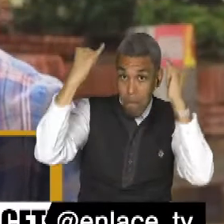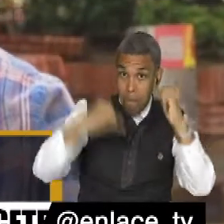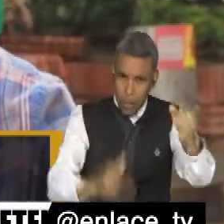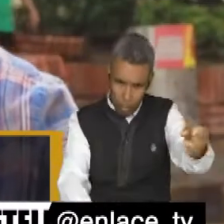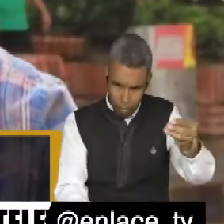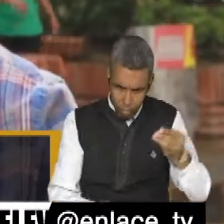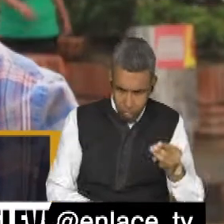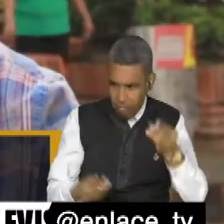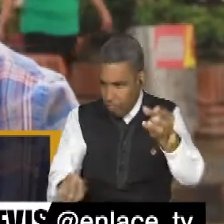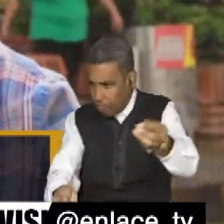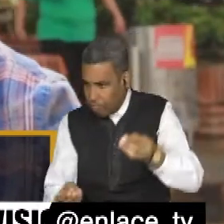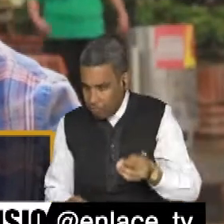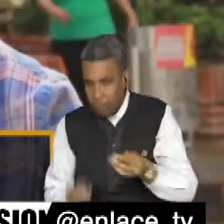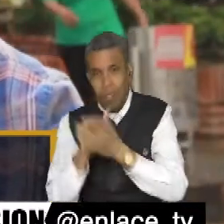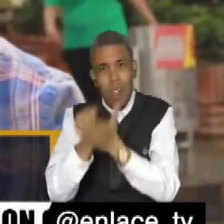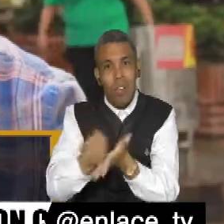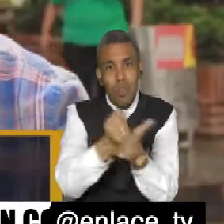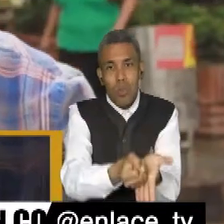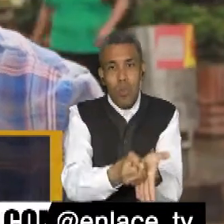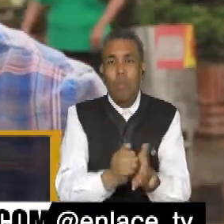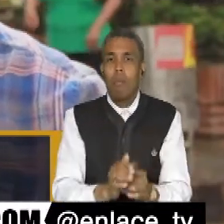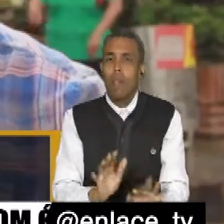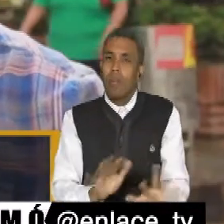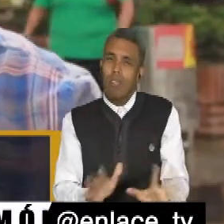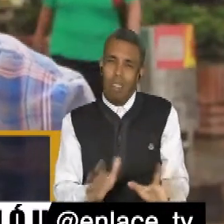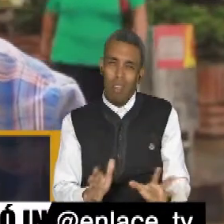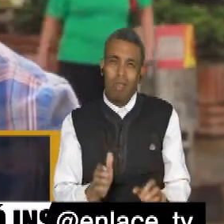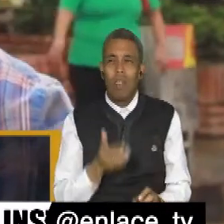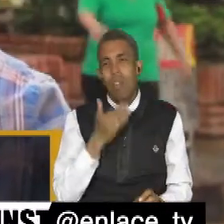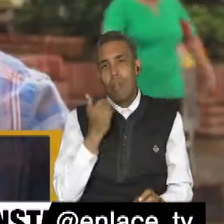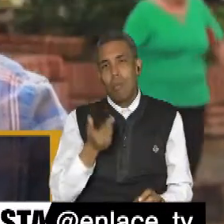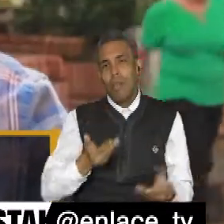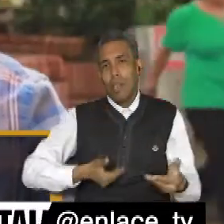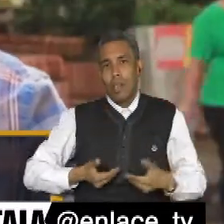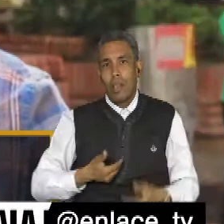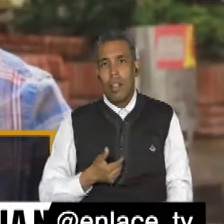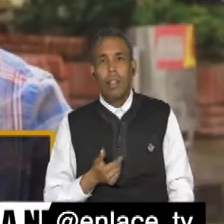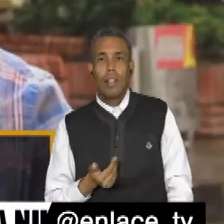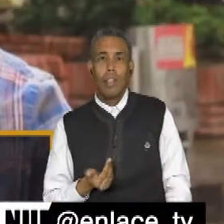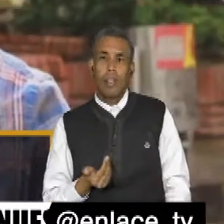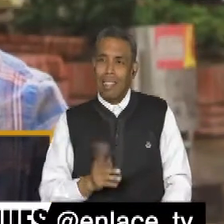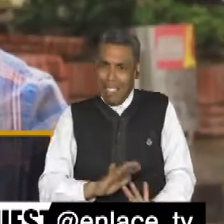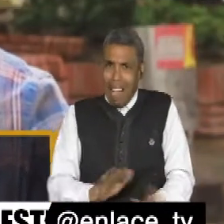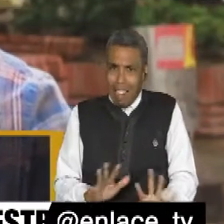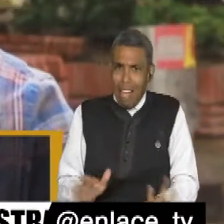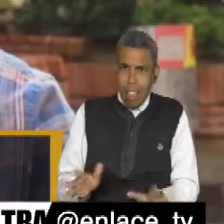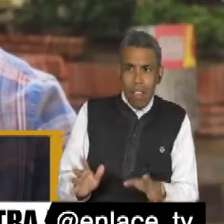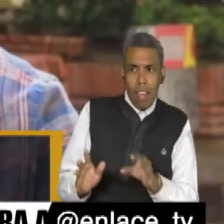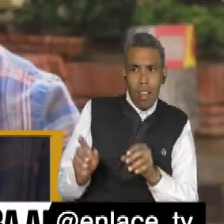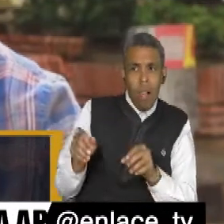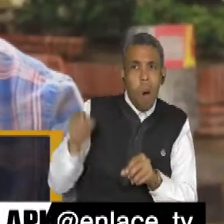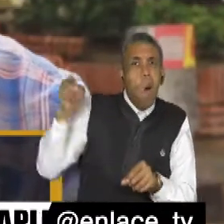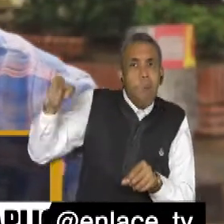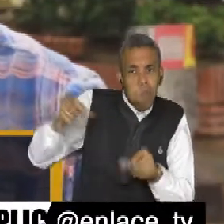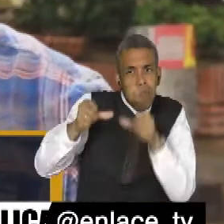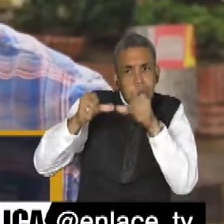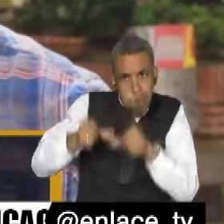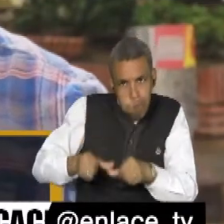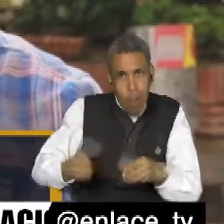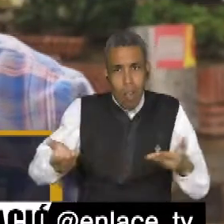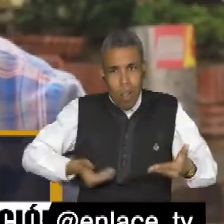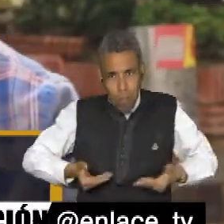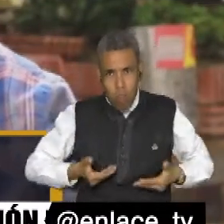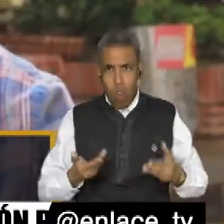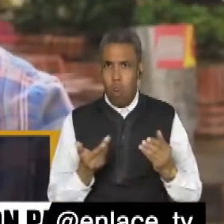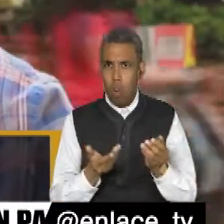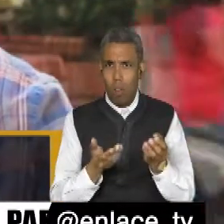Específicamente son para negocios que ya están conformados, por ejemplo tiendas, comidas rápidas, Otro tipo de negocio